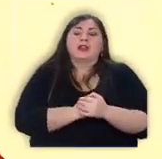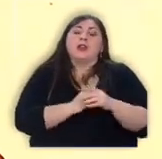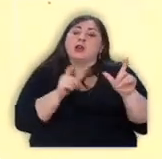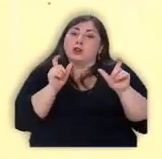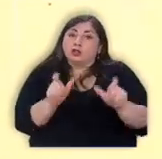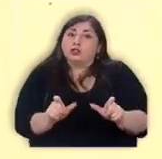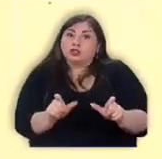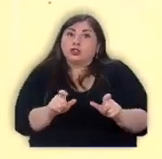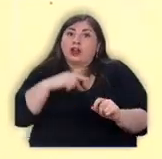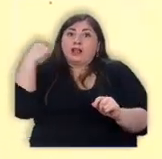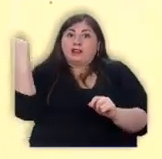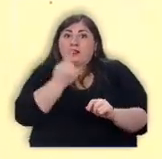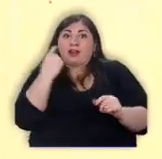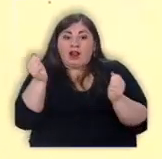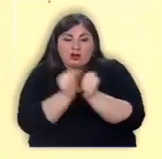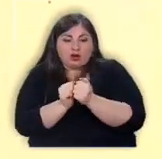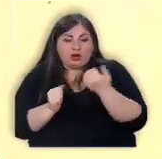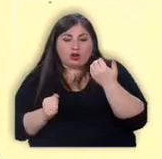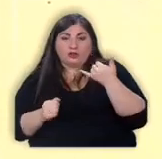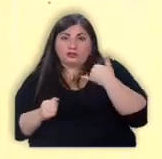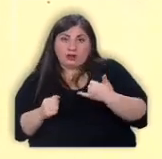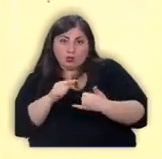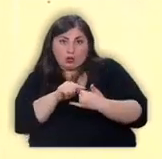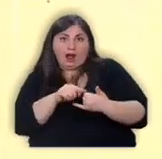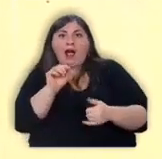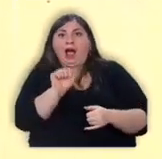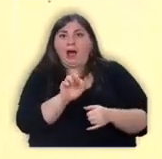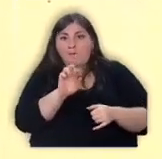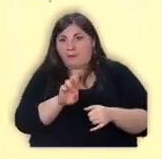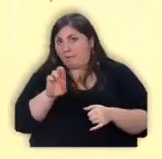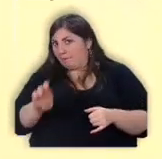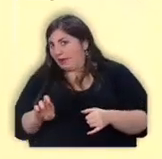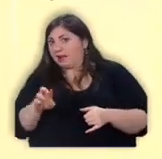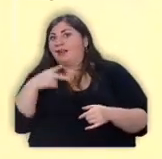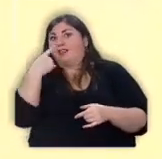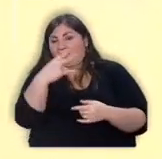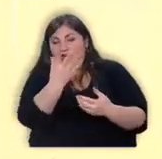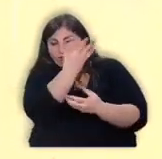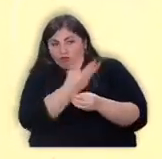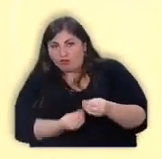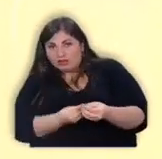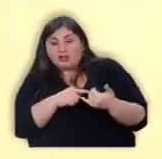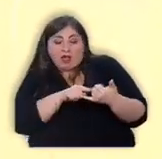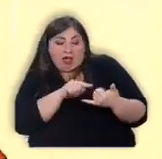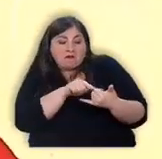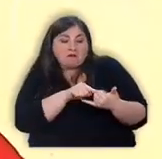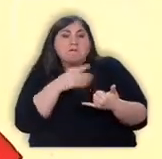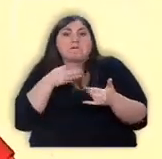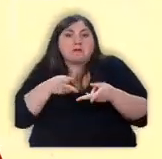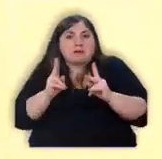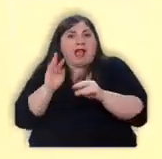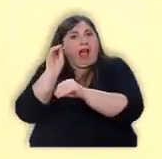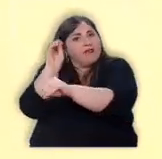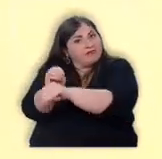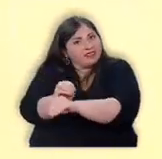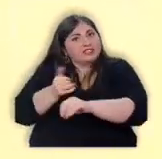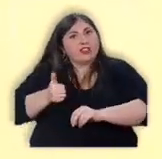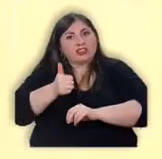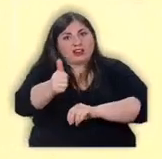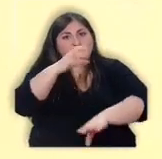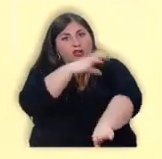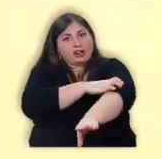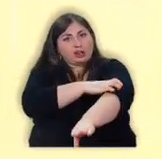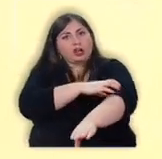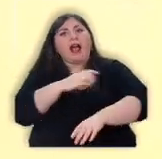general, a través de una aplicación que se va a descargar en los teléfonos móviles de los internos, que va a permitir un reporte que va a aplicar el director regional de